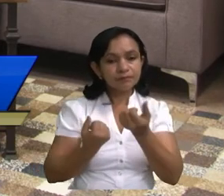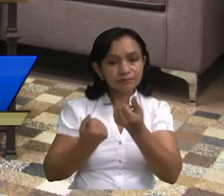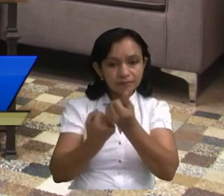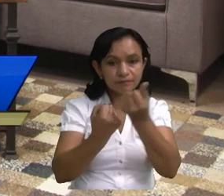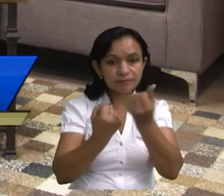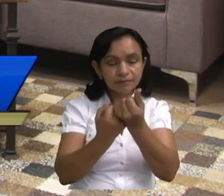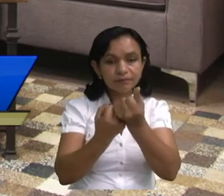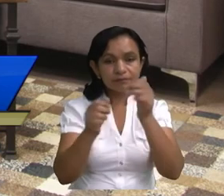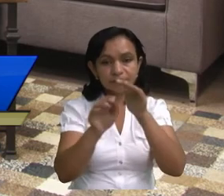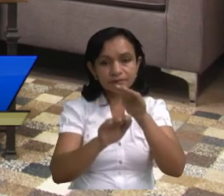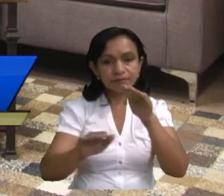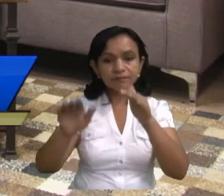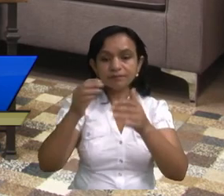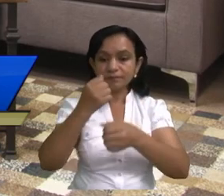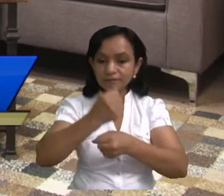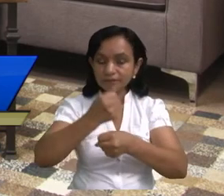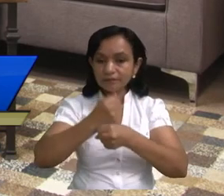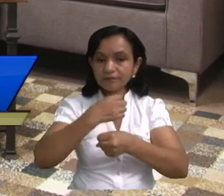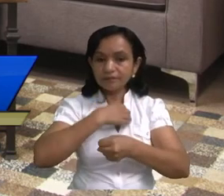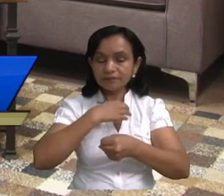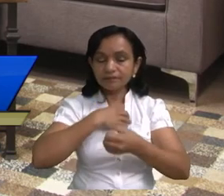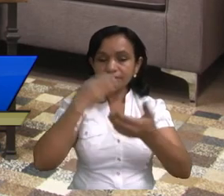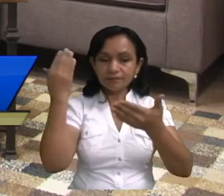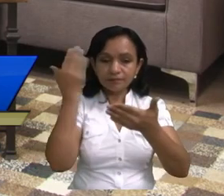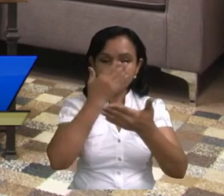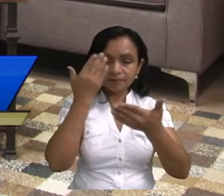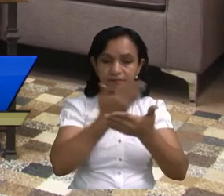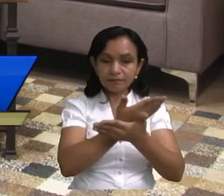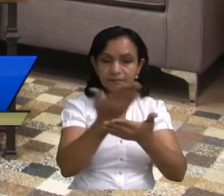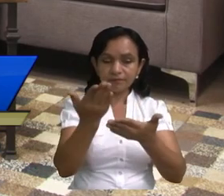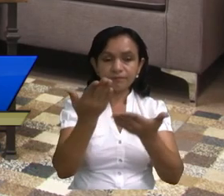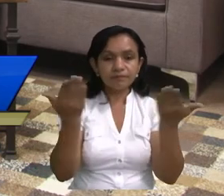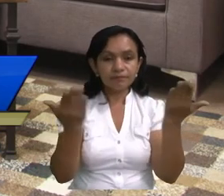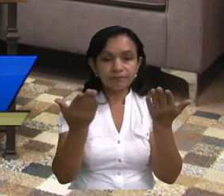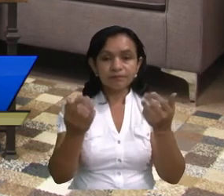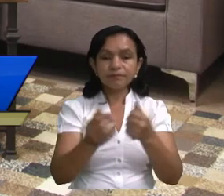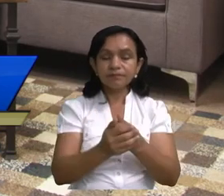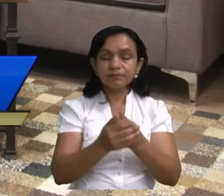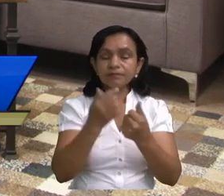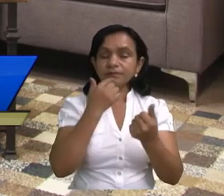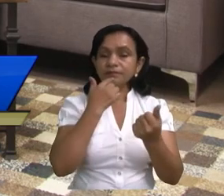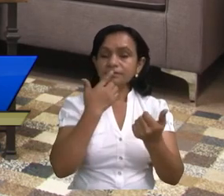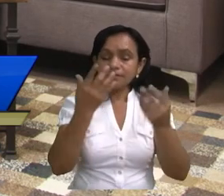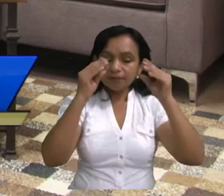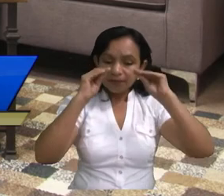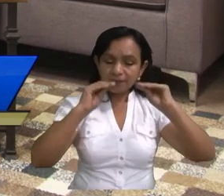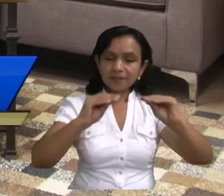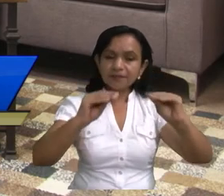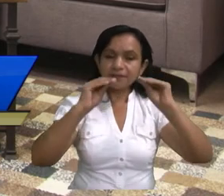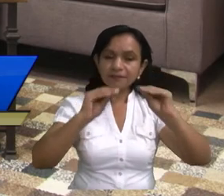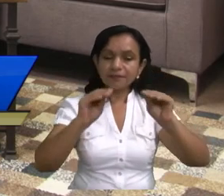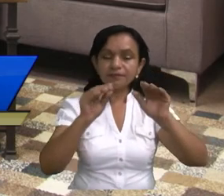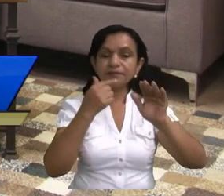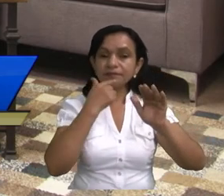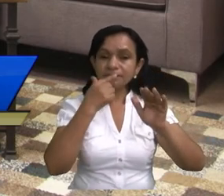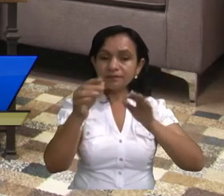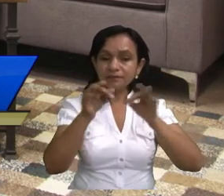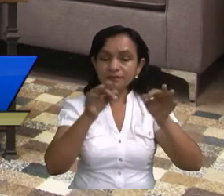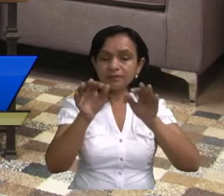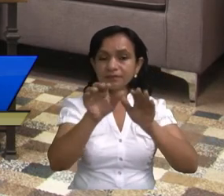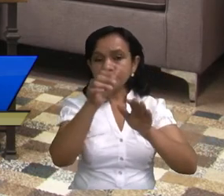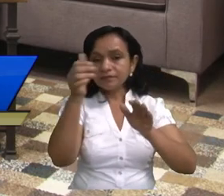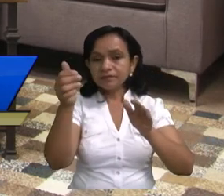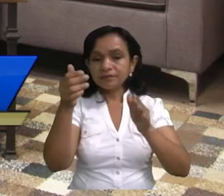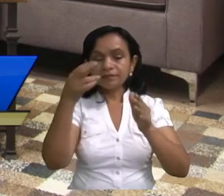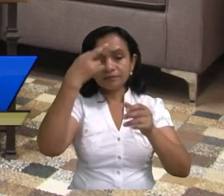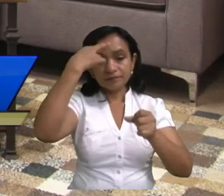respaldar más ese desempeño en los estudiantes y la productividad, porque la educación, como yo lo he dicho en otros momentos, es